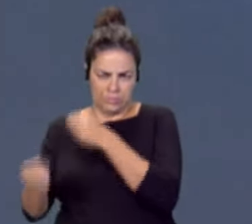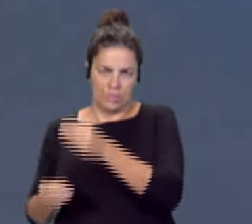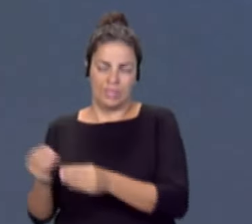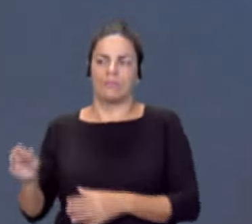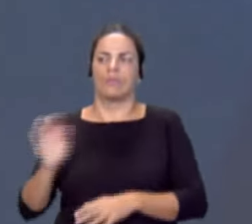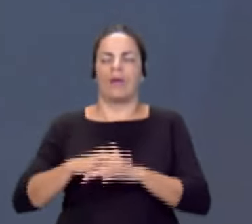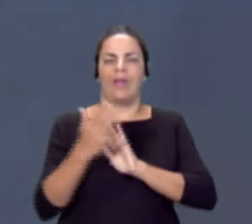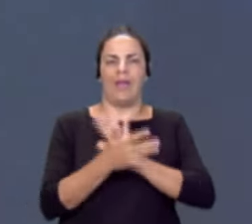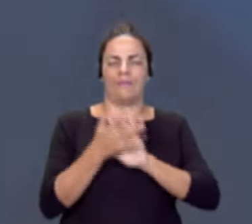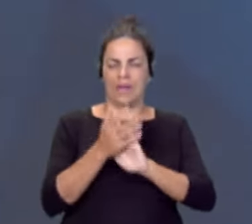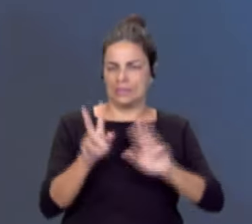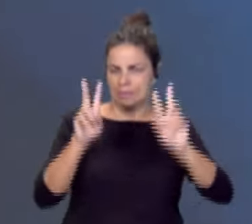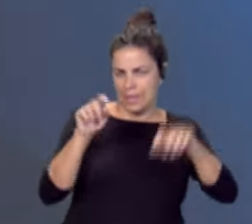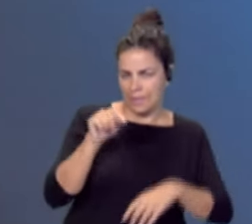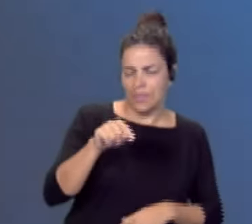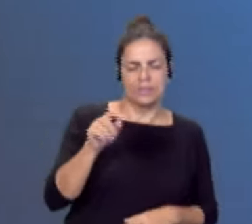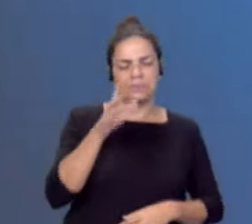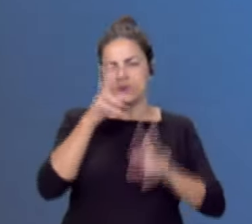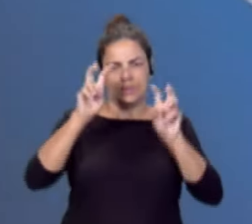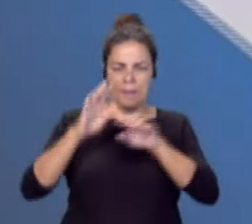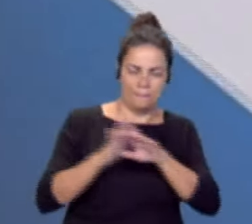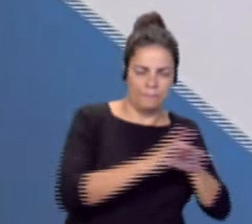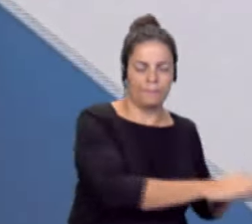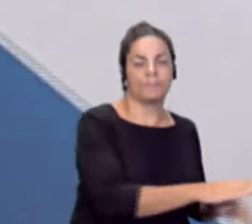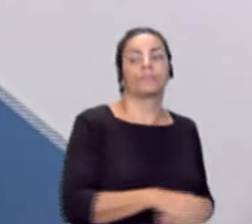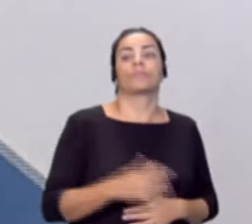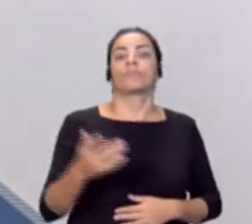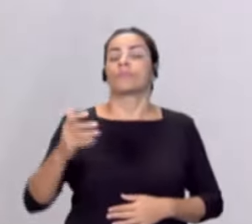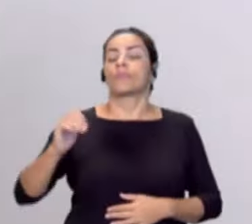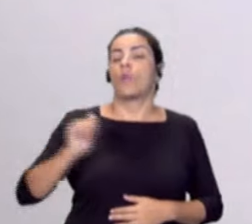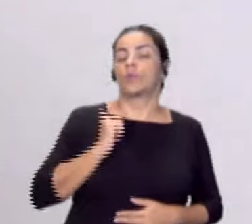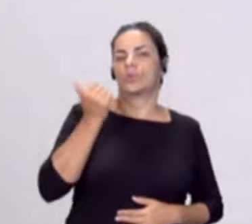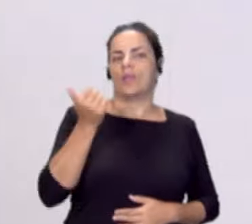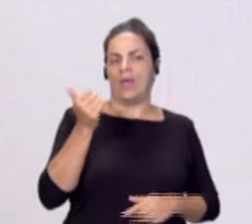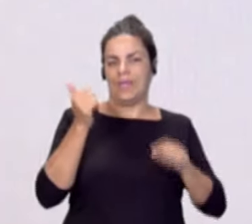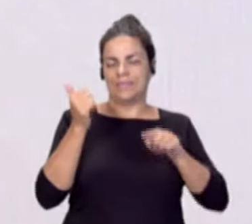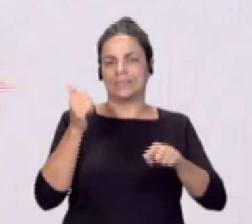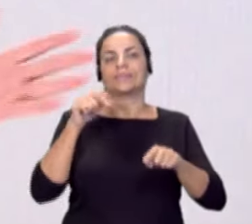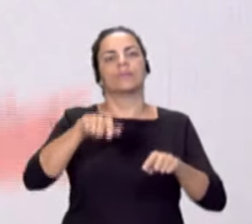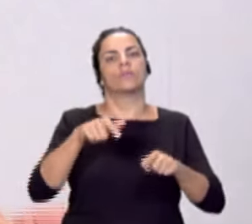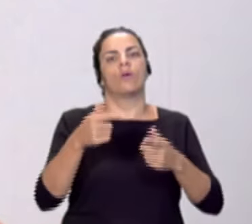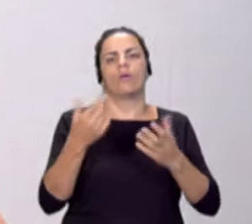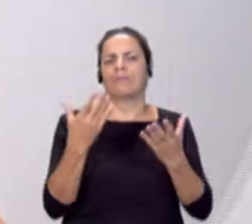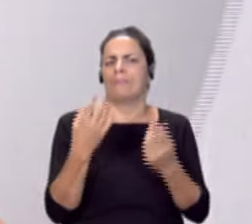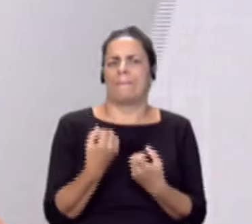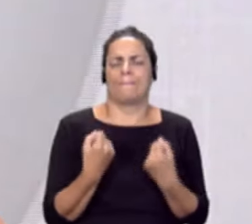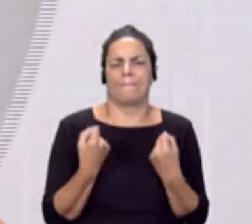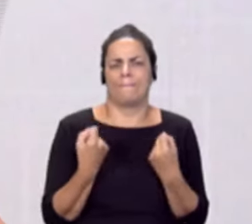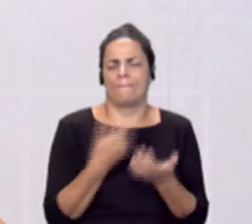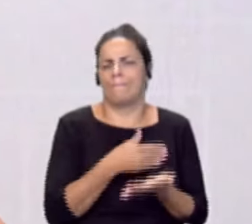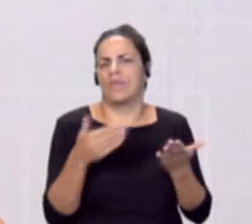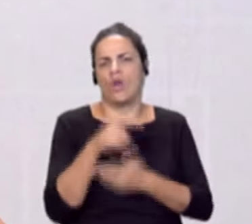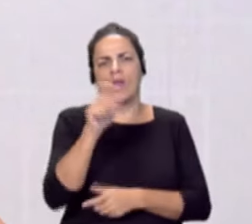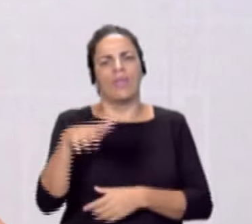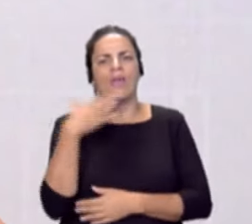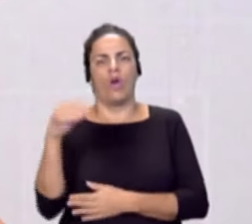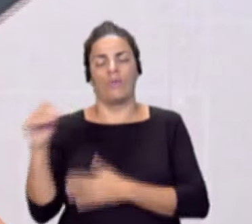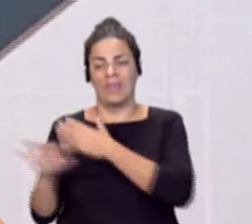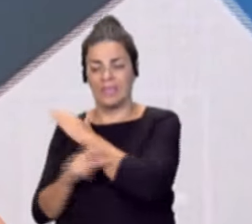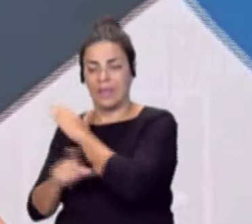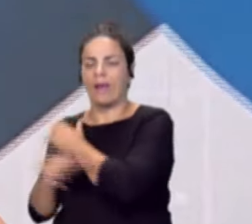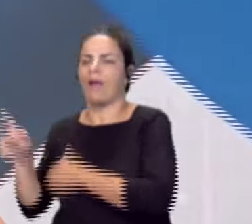céntimo forestal. Vamos con otros asuntos. Oportunidades, eso es lo que buscan millones de jóvenes en Senegal. El proyecto Tierra